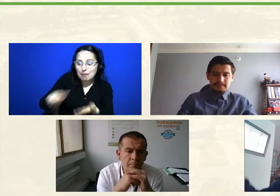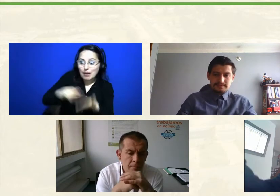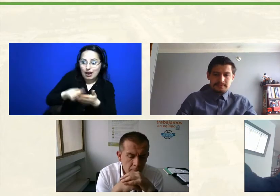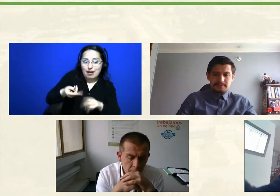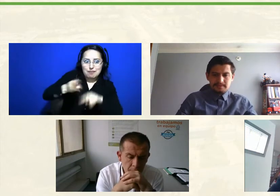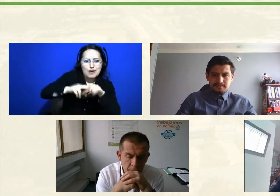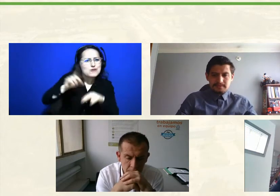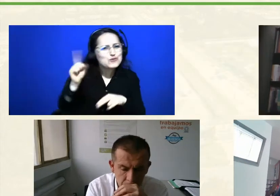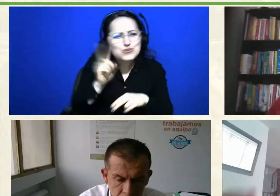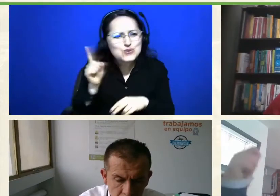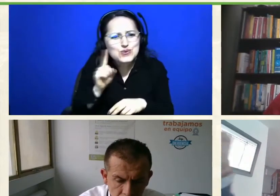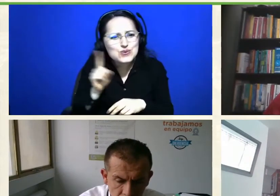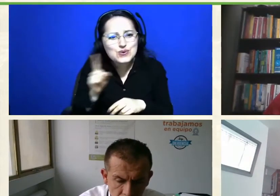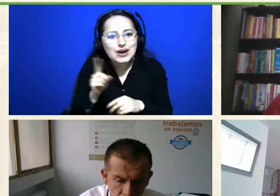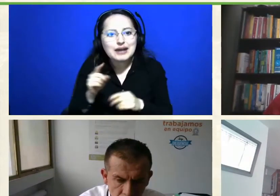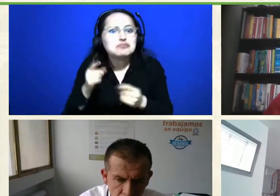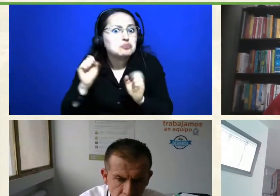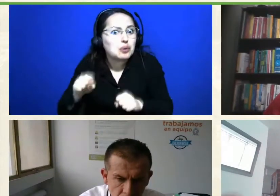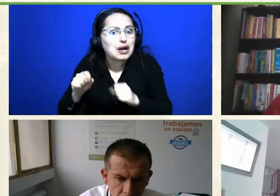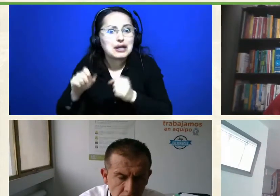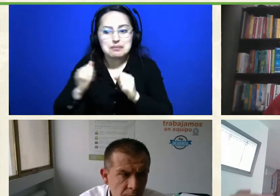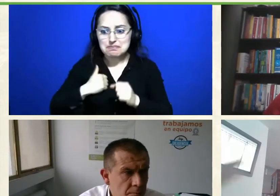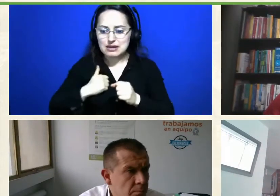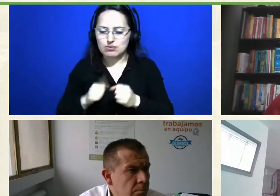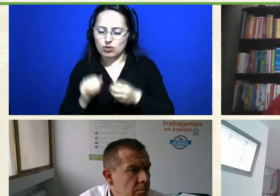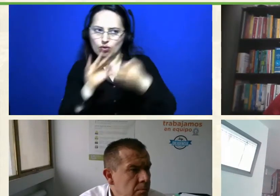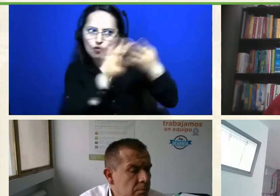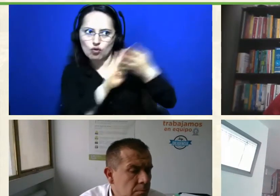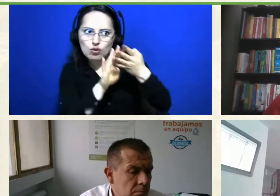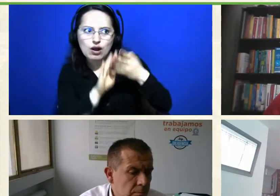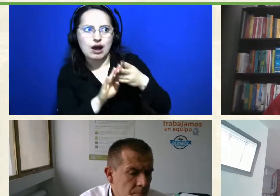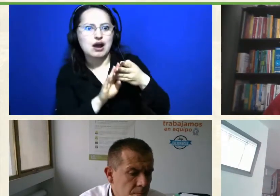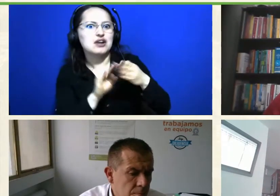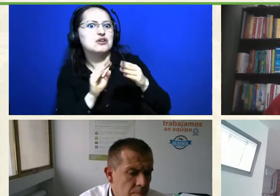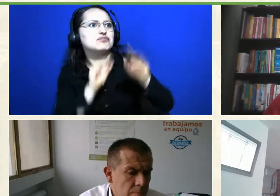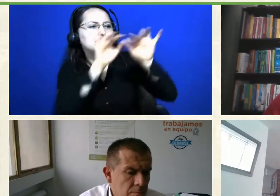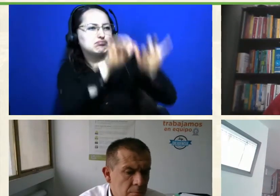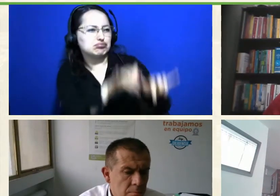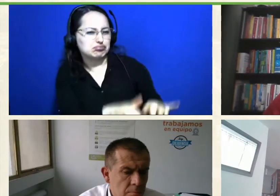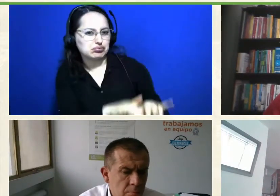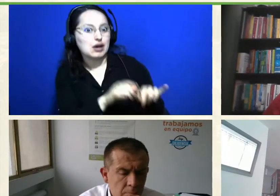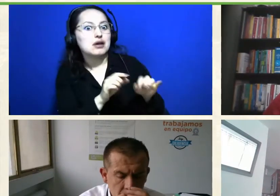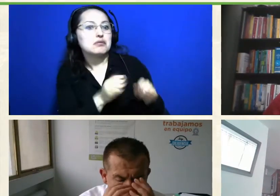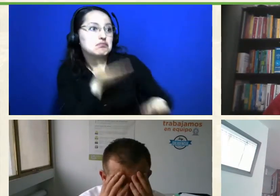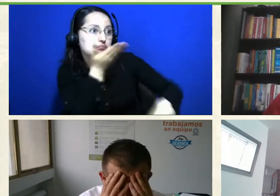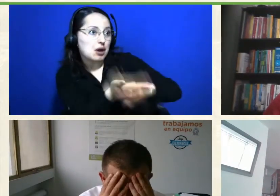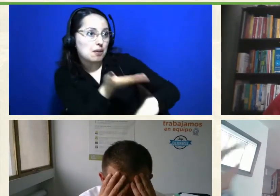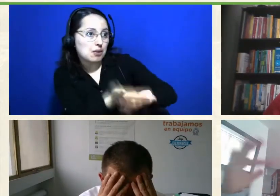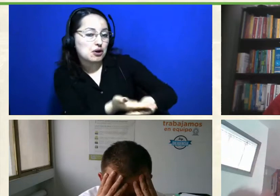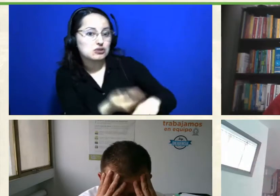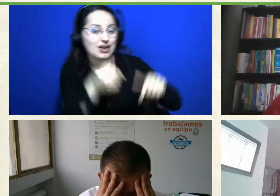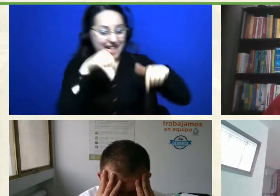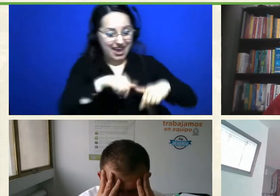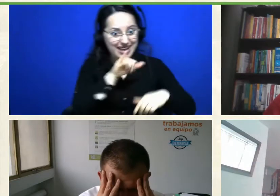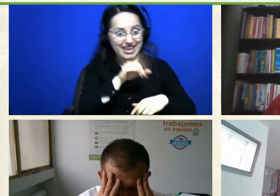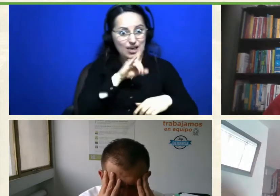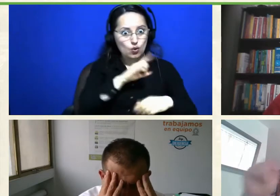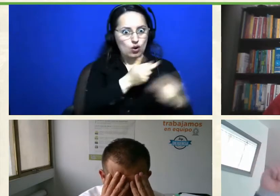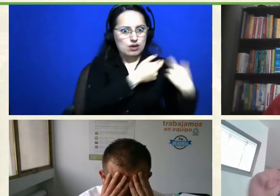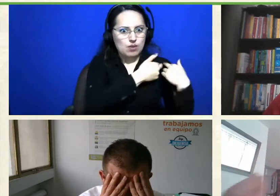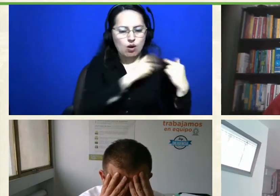acceden, llenan el formulario, postulan, nosotros nos acercamos a las comunidades, les planteamos, les